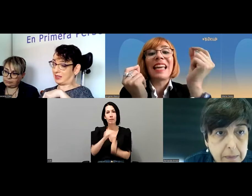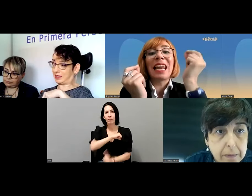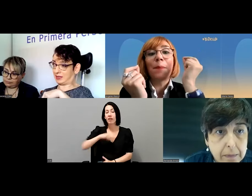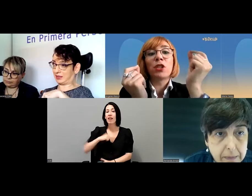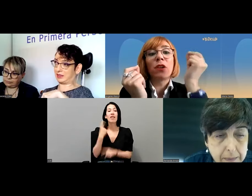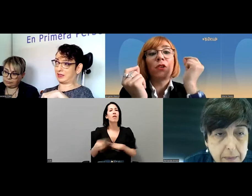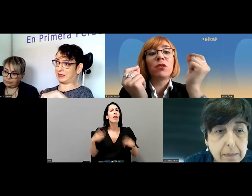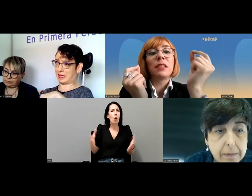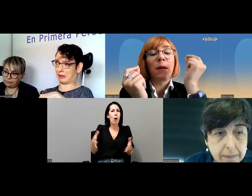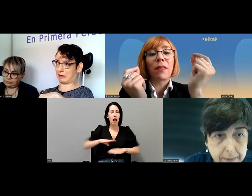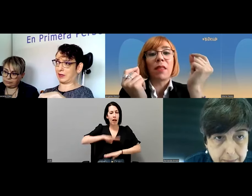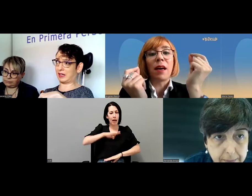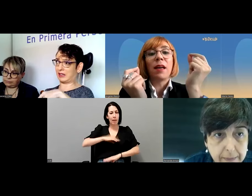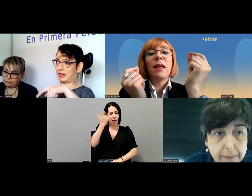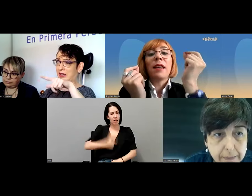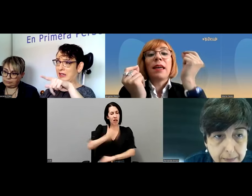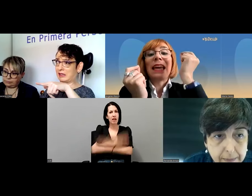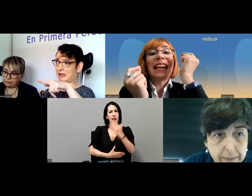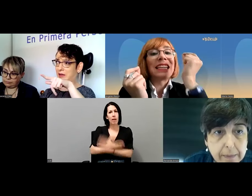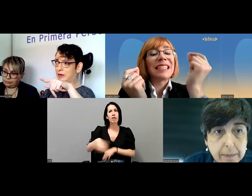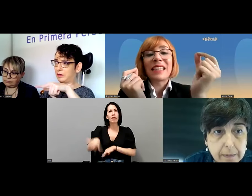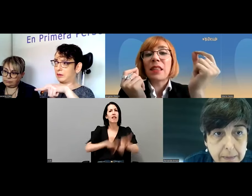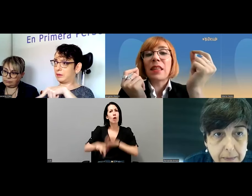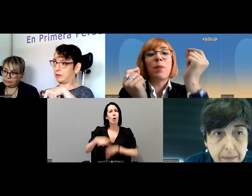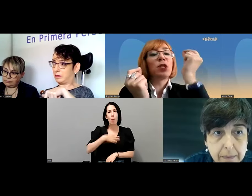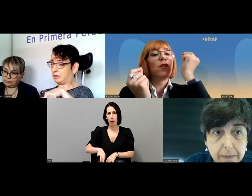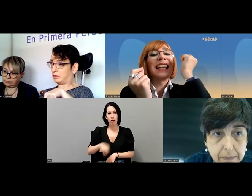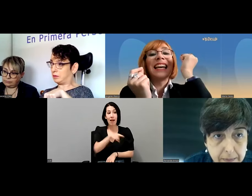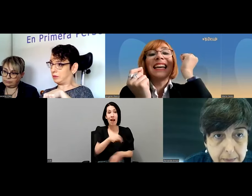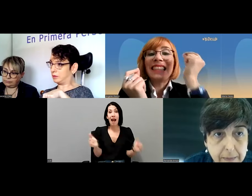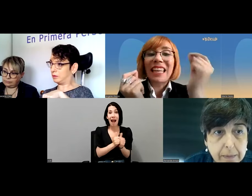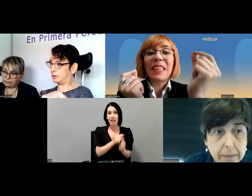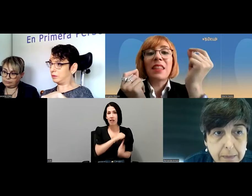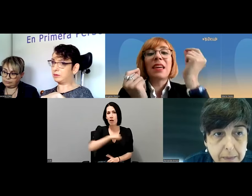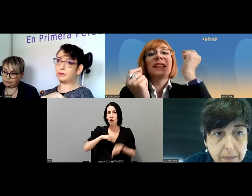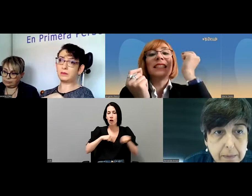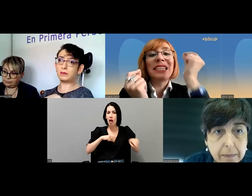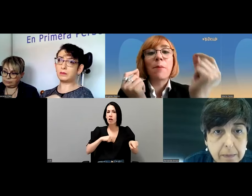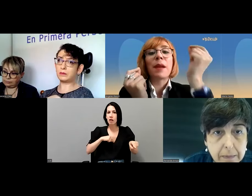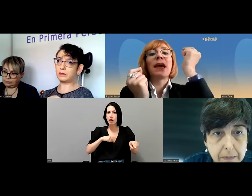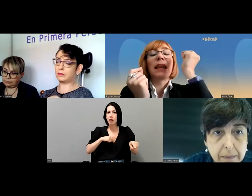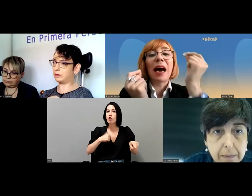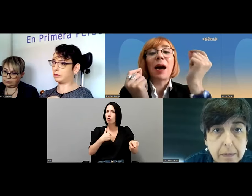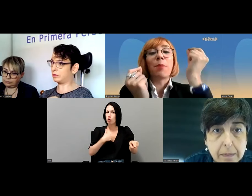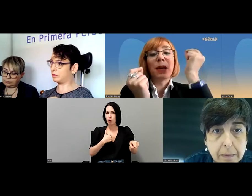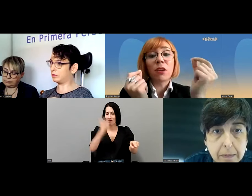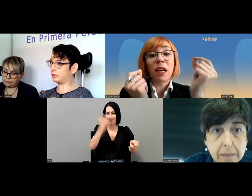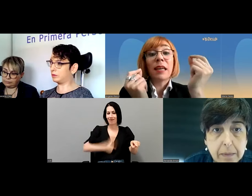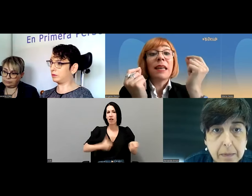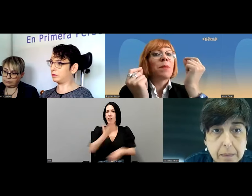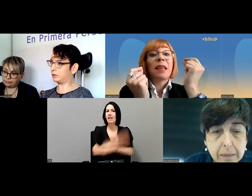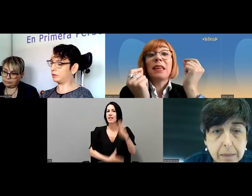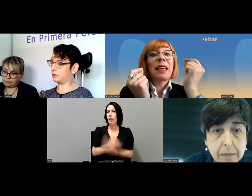de la persona con discapacidad. En la asistencia personal decide siempre la